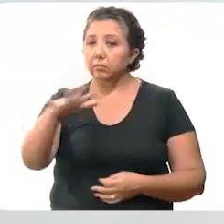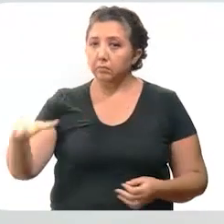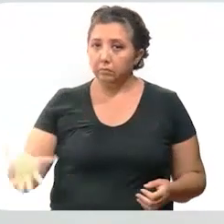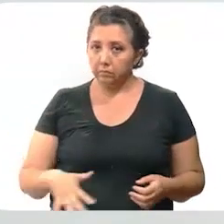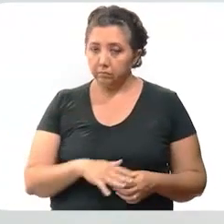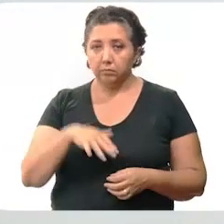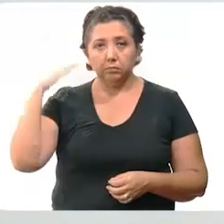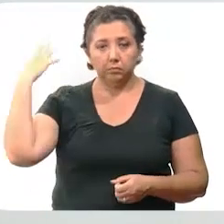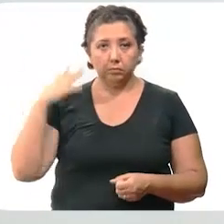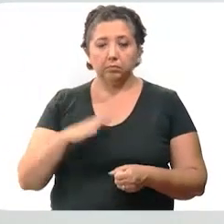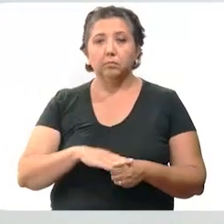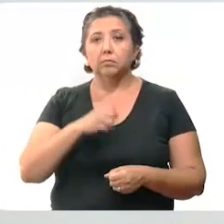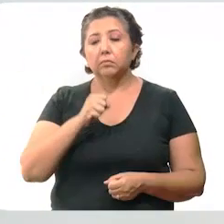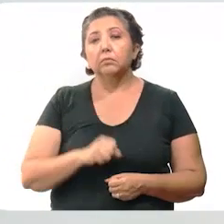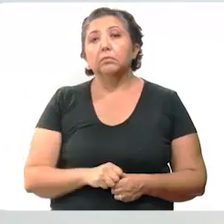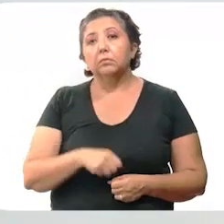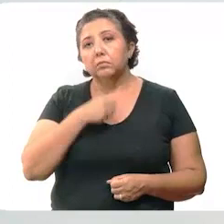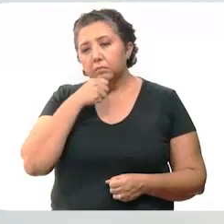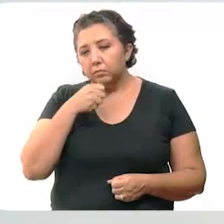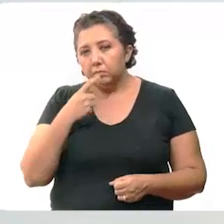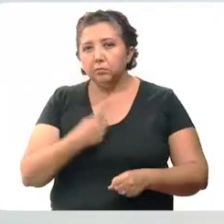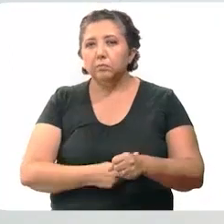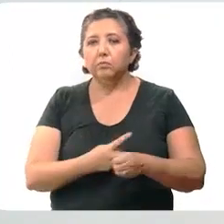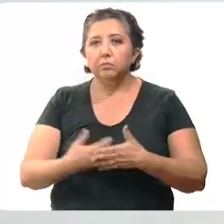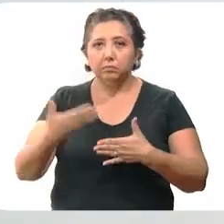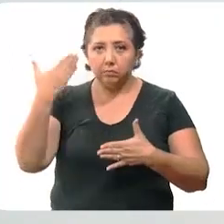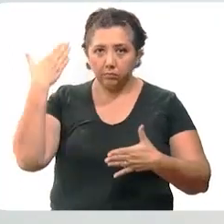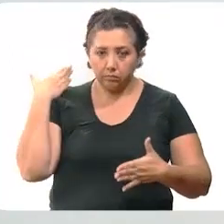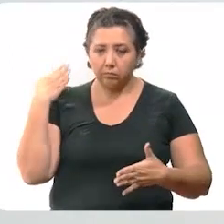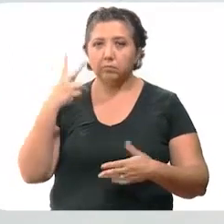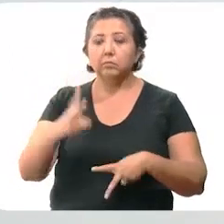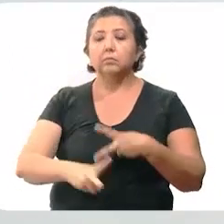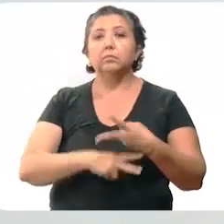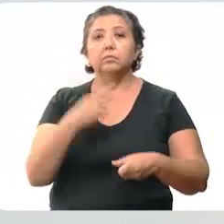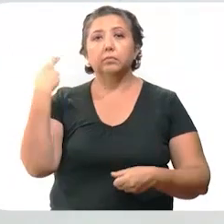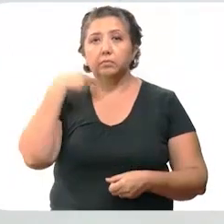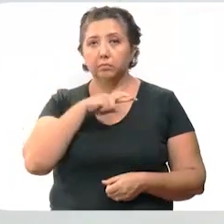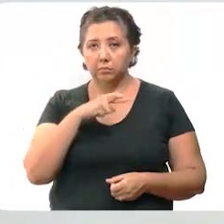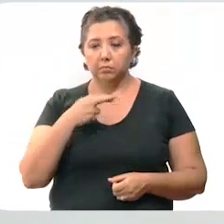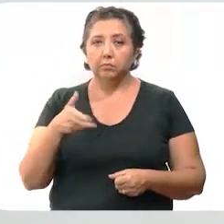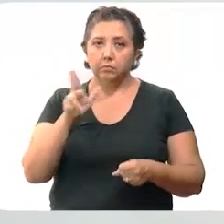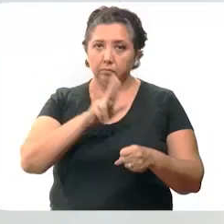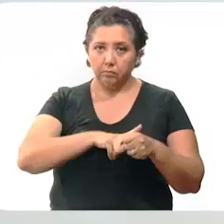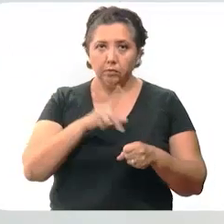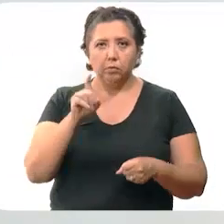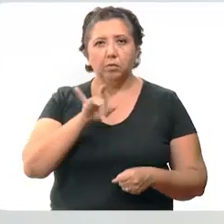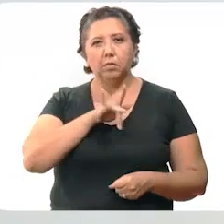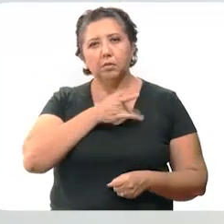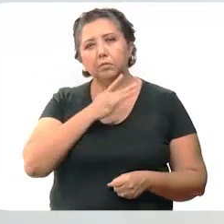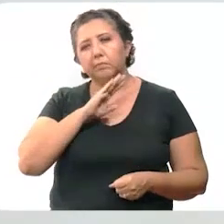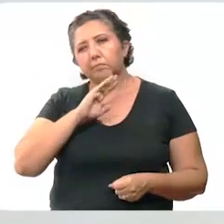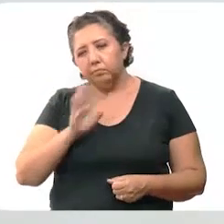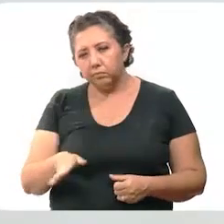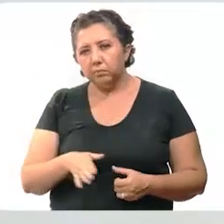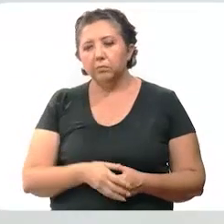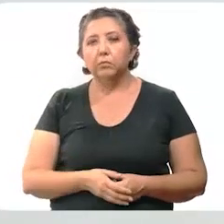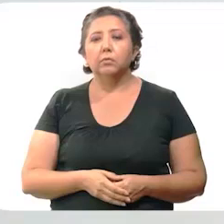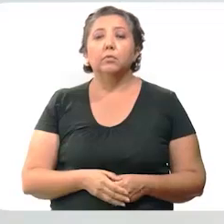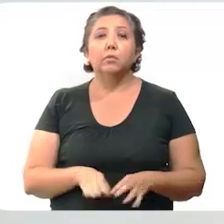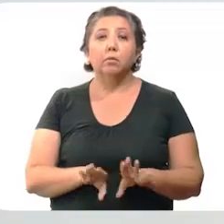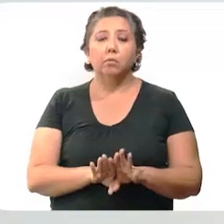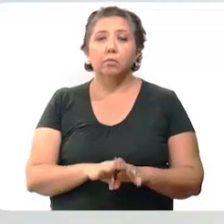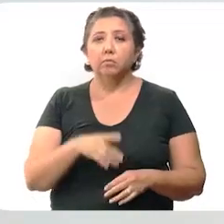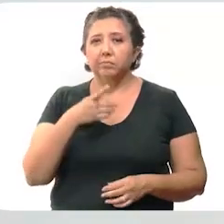en especial los adultos mayores o personas con enfermedades previas, acudan de inmediato al hospital apenas detecten los primeros síntomas